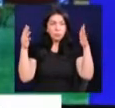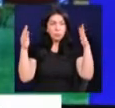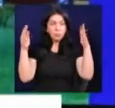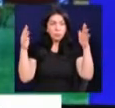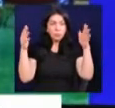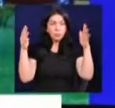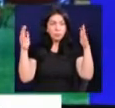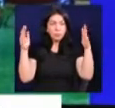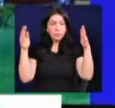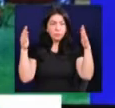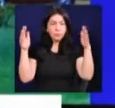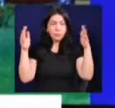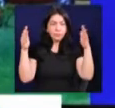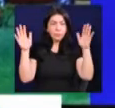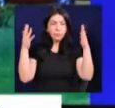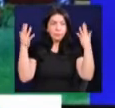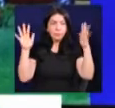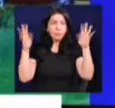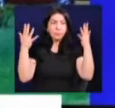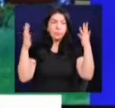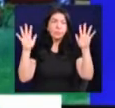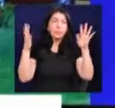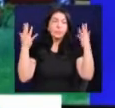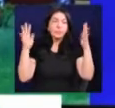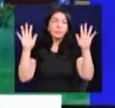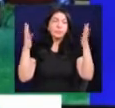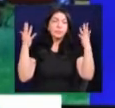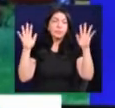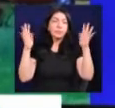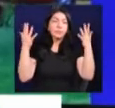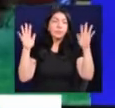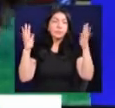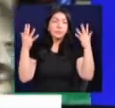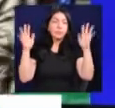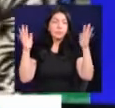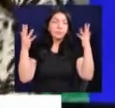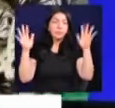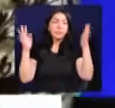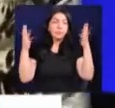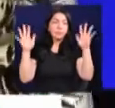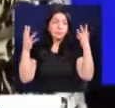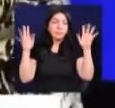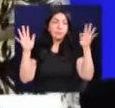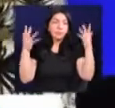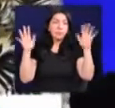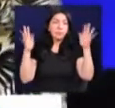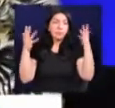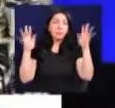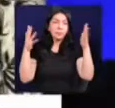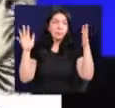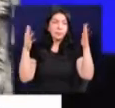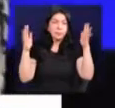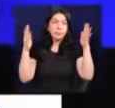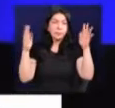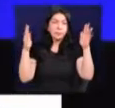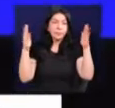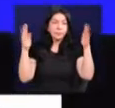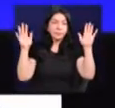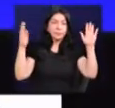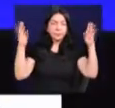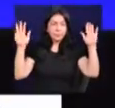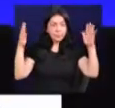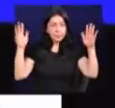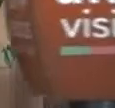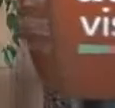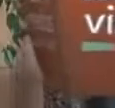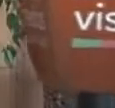como se ha visto esta semana la universidad porque lo hablábamos el otro día cuando se hizo la bienvenida a los 9 estudiantes pero ya se ve un movimiento